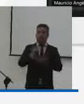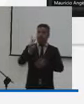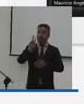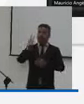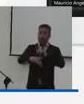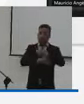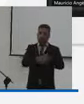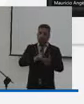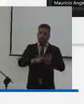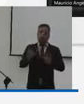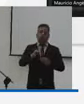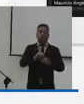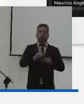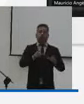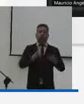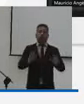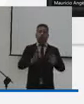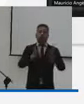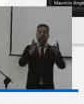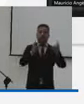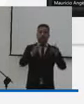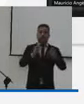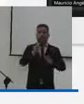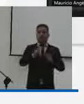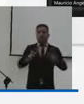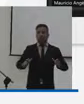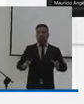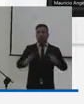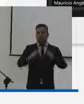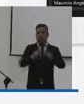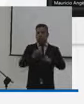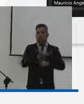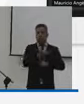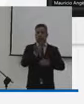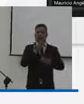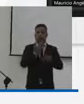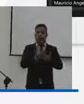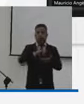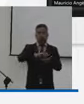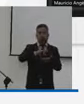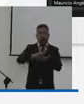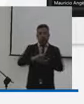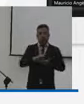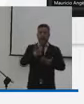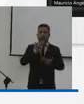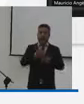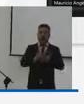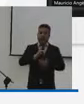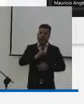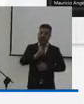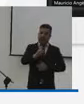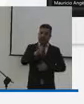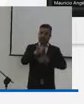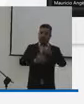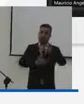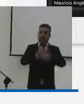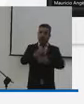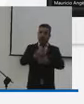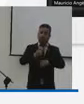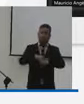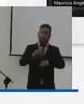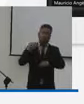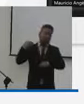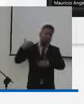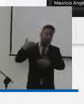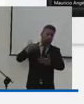viceministra a todos los senadores y congresistas que están ahí gracias por liderar este proceso que